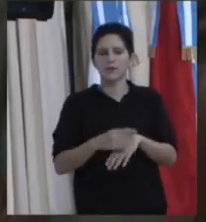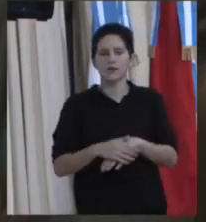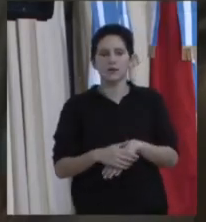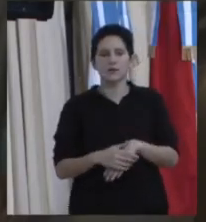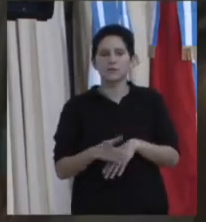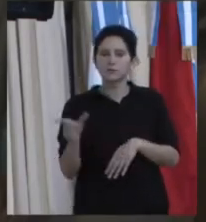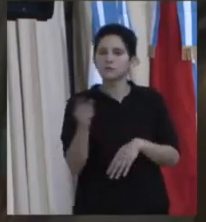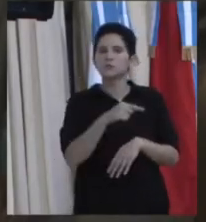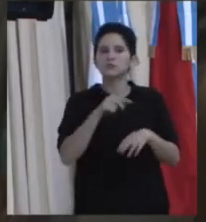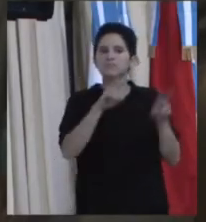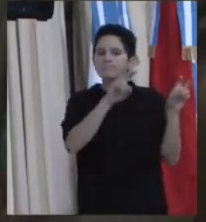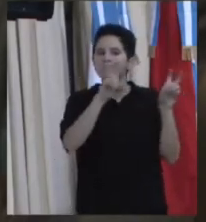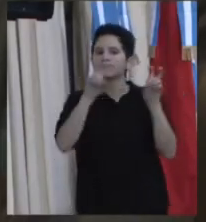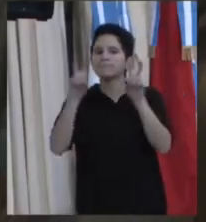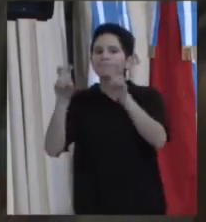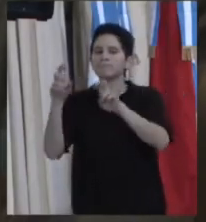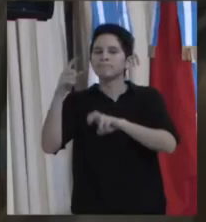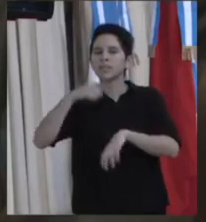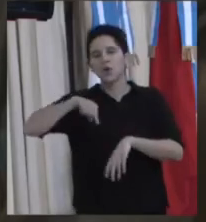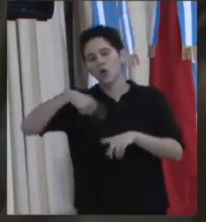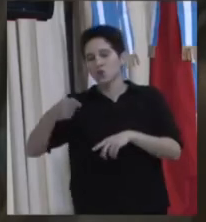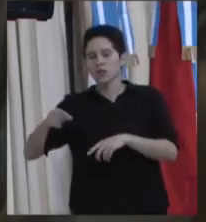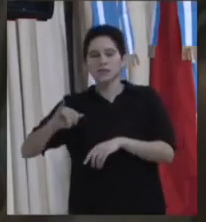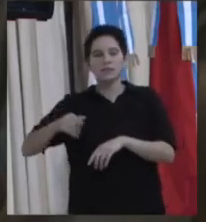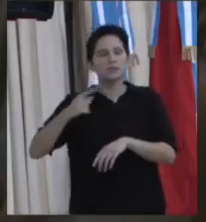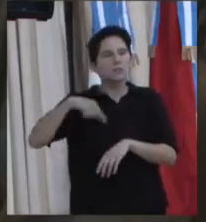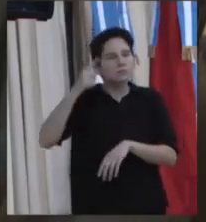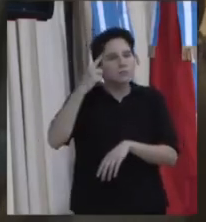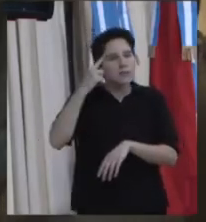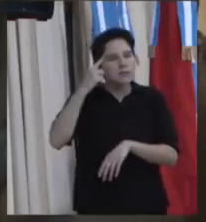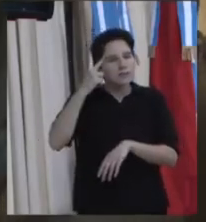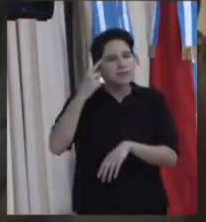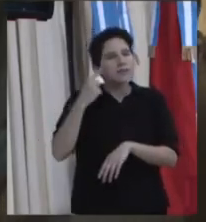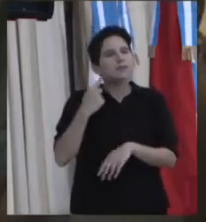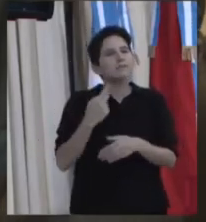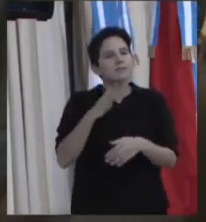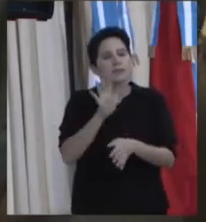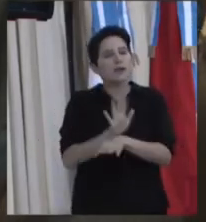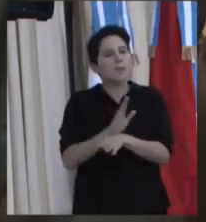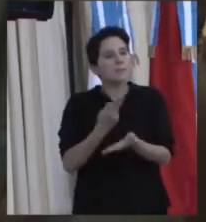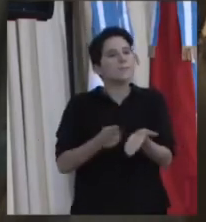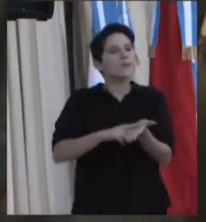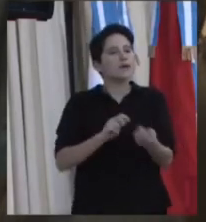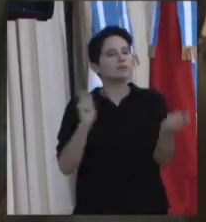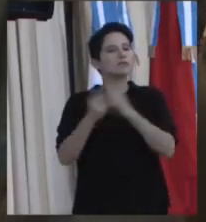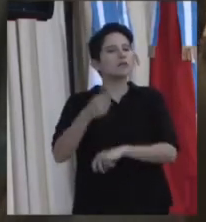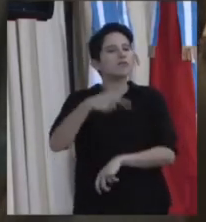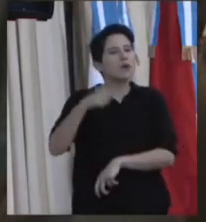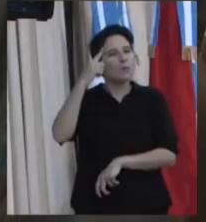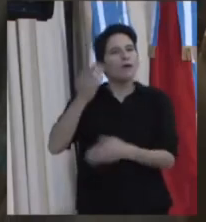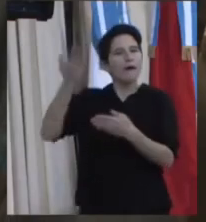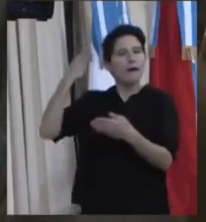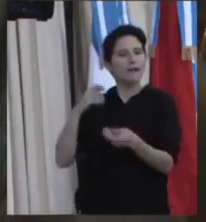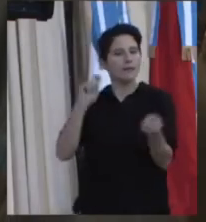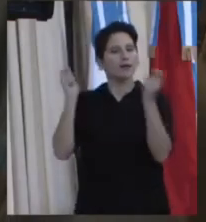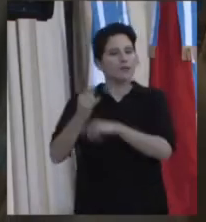fin, estas categorías y otra más, repensarla a la luz de lo que aconteció en el 18, con ese sentido